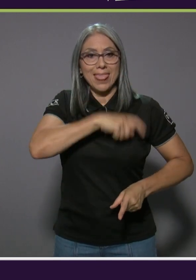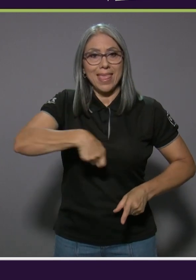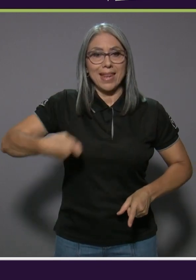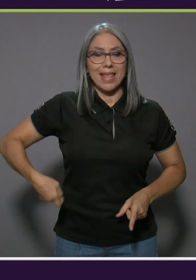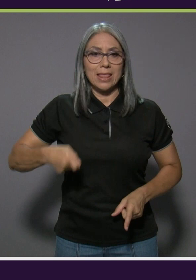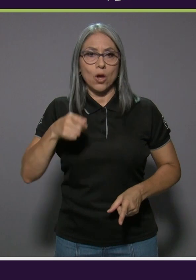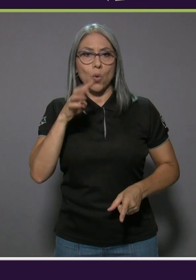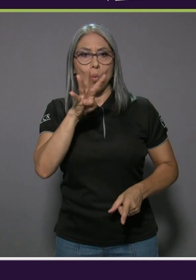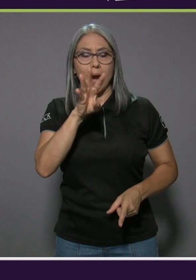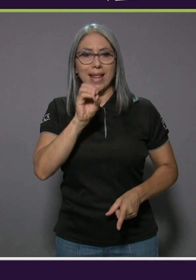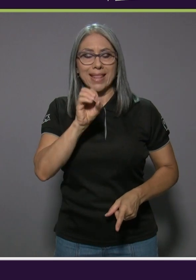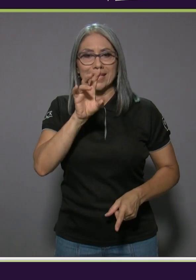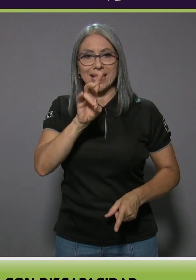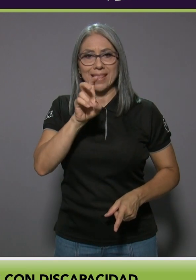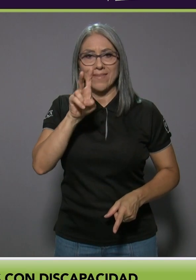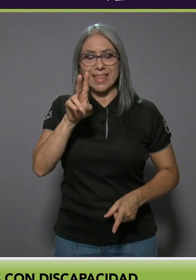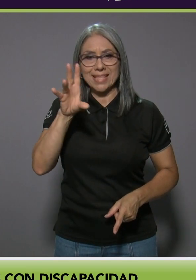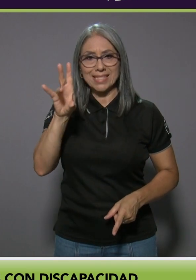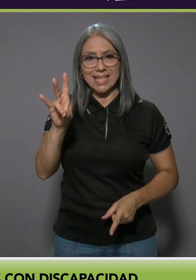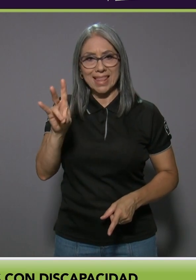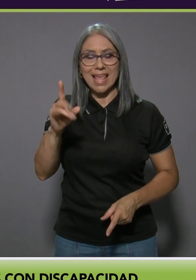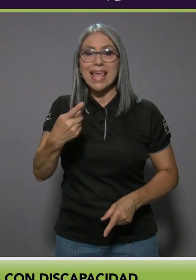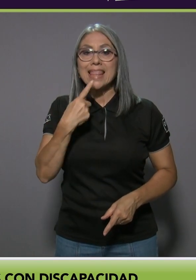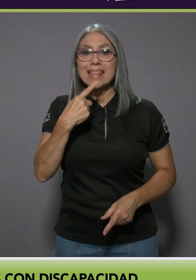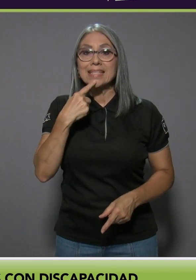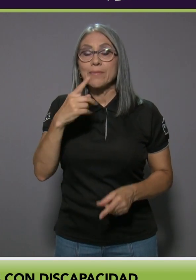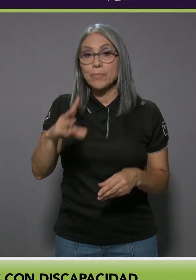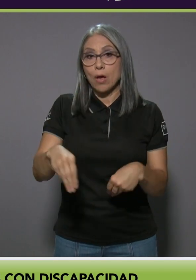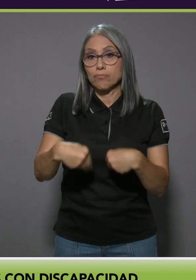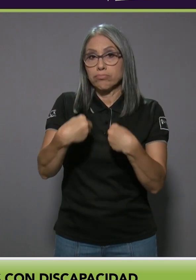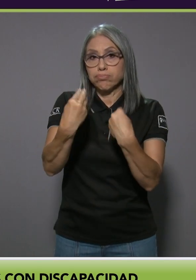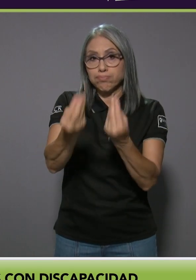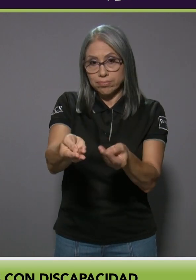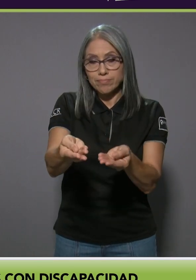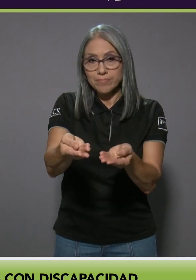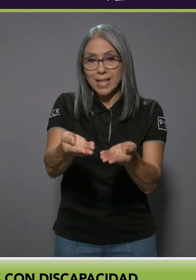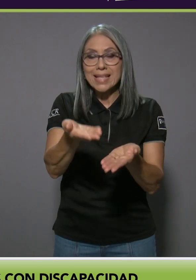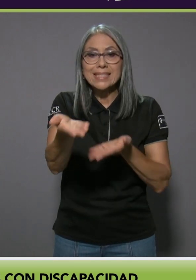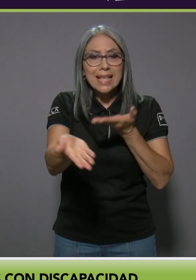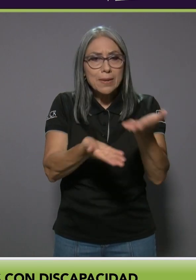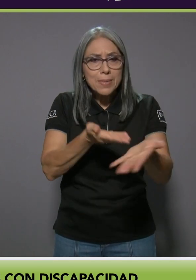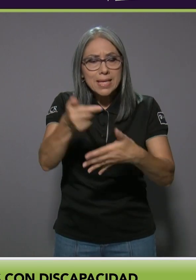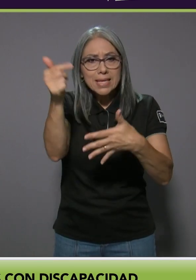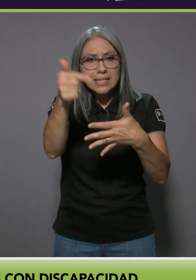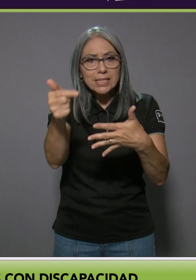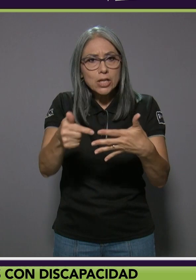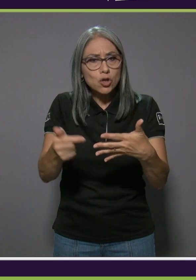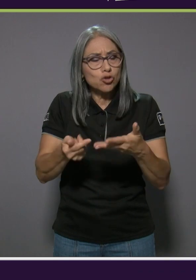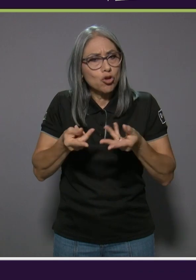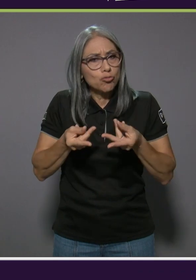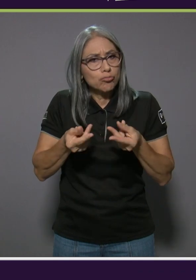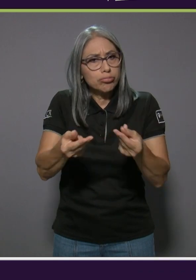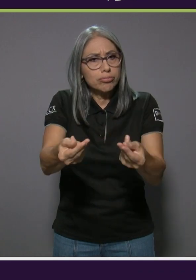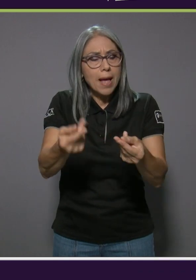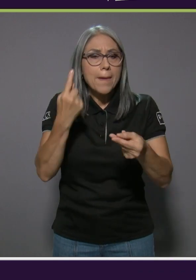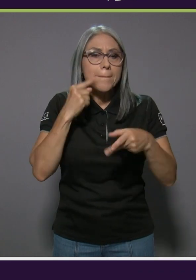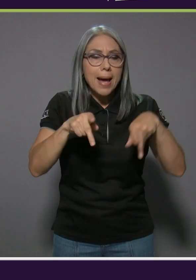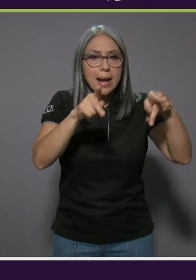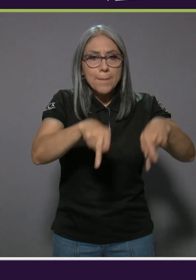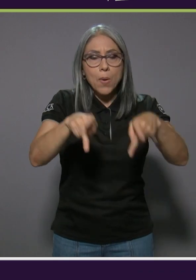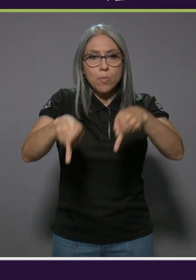4727, el dotar o el facilitar, dar ciertos servicios ágiles a la población